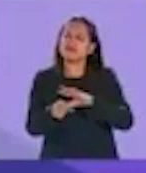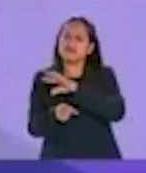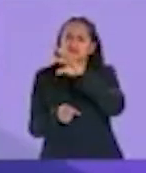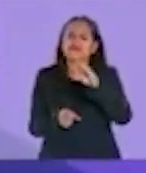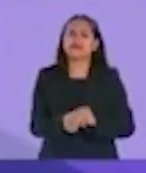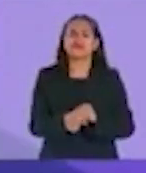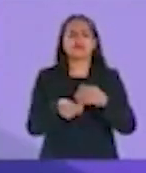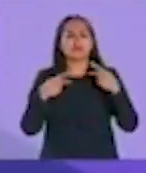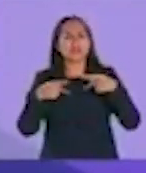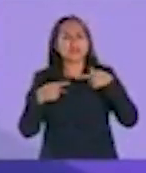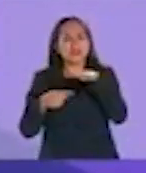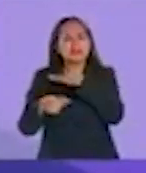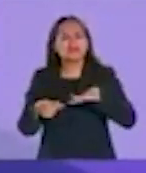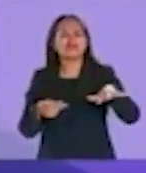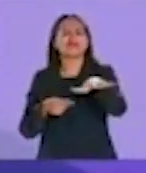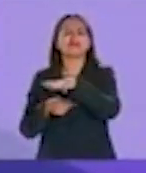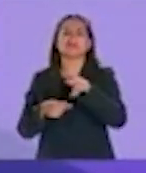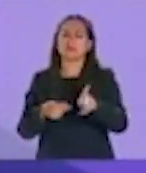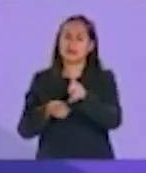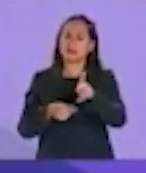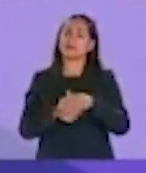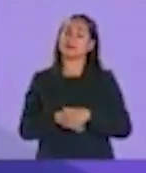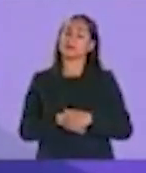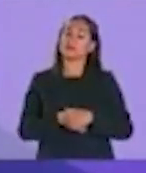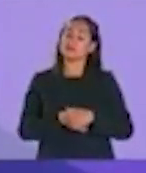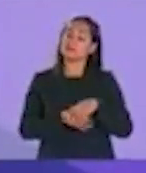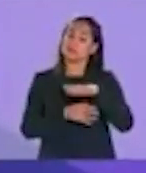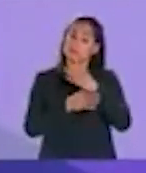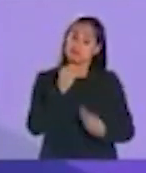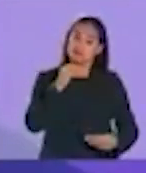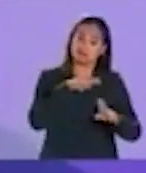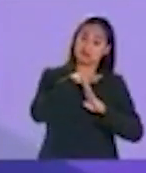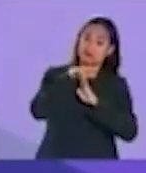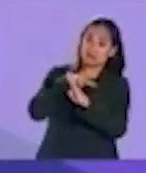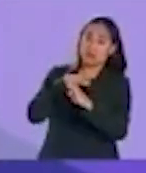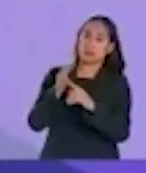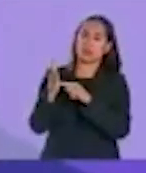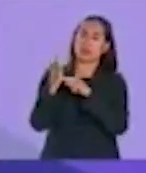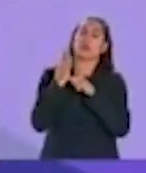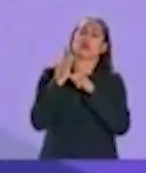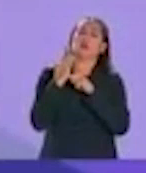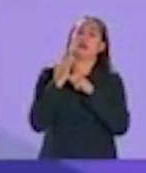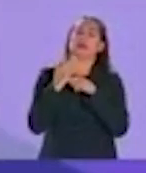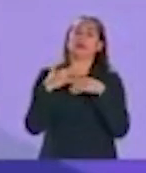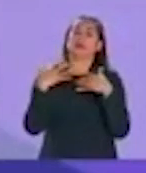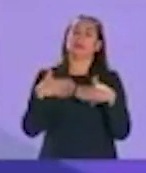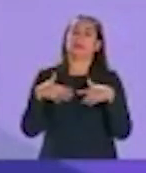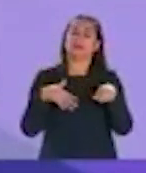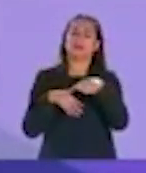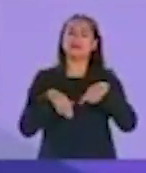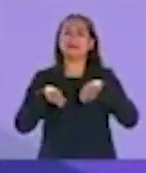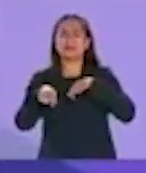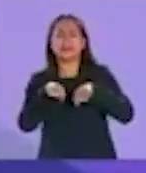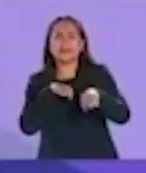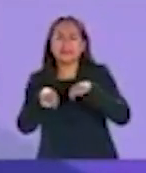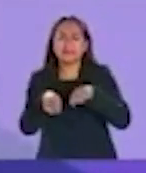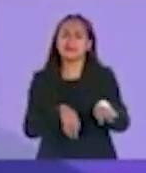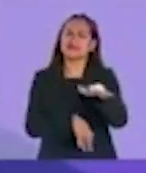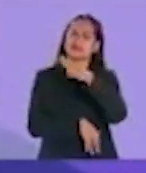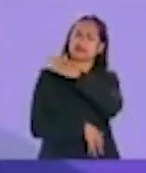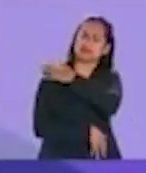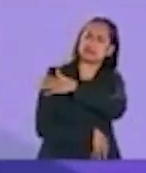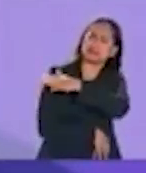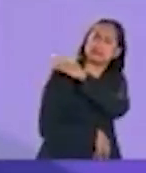migrantes son un ejemplo de es un pueblo muy trabajador el pueblo de méxico es de los pueblos más trabajadores